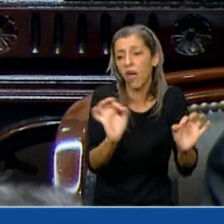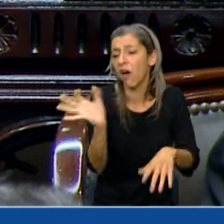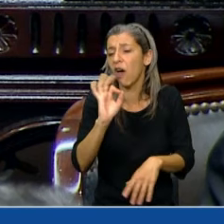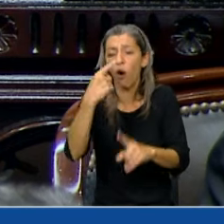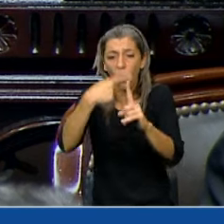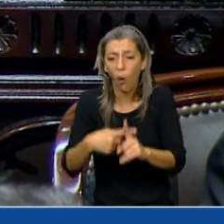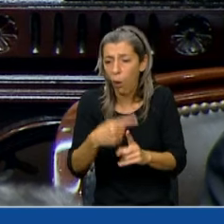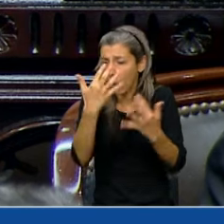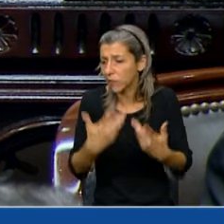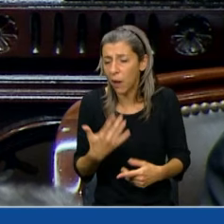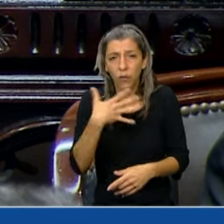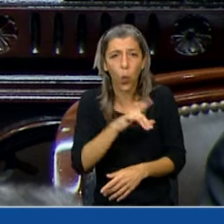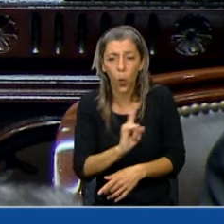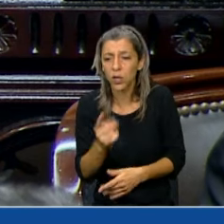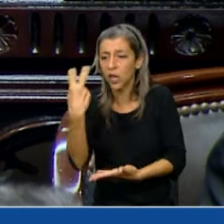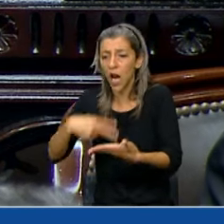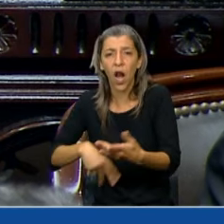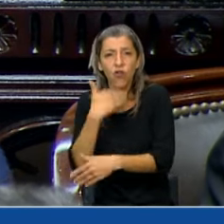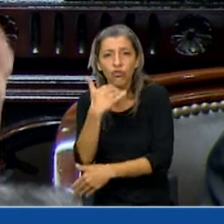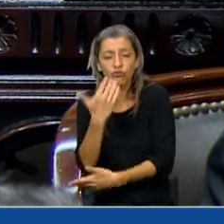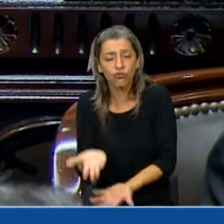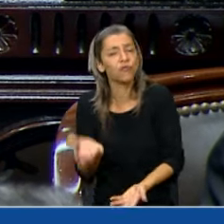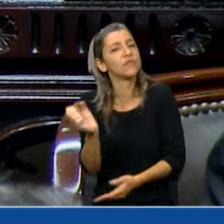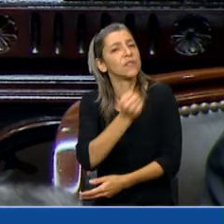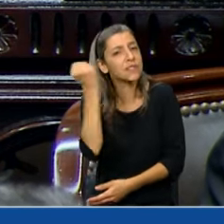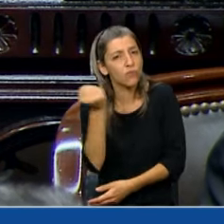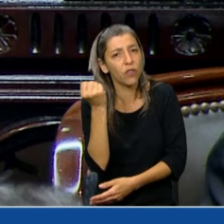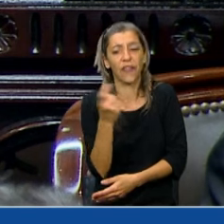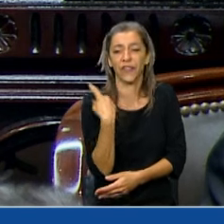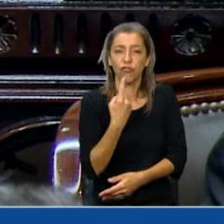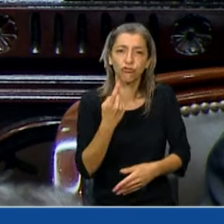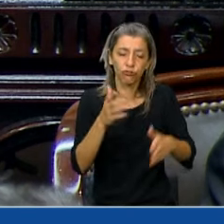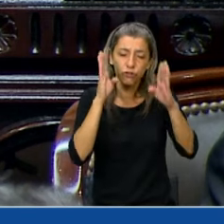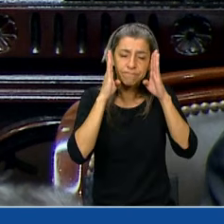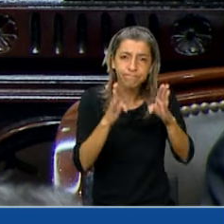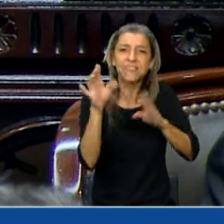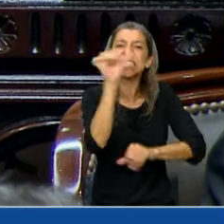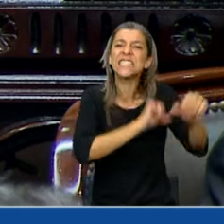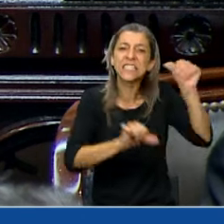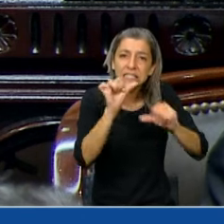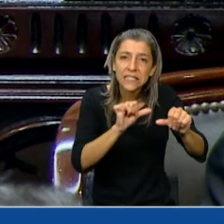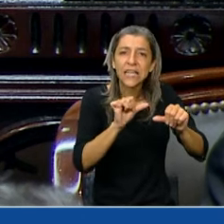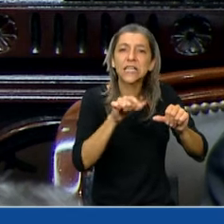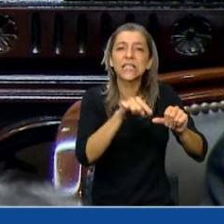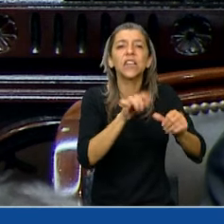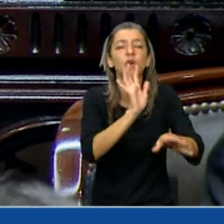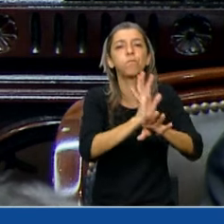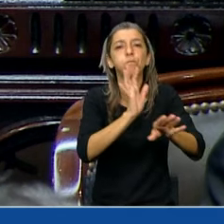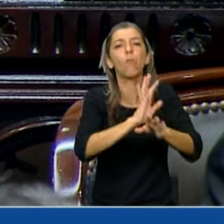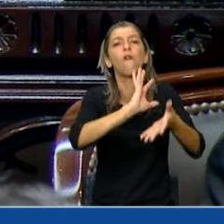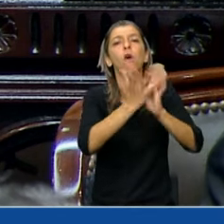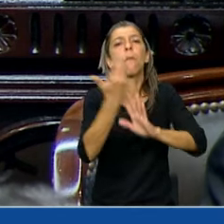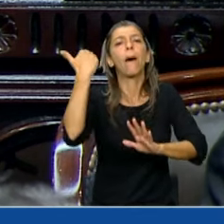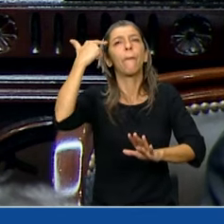entonces La ciencia la revolución científica y tecnológica es un modelo de país al que